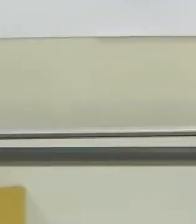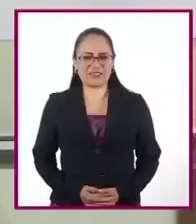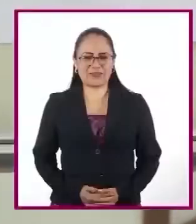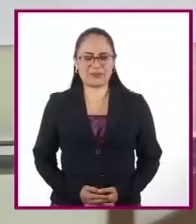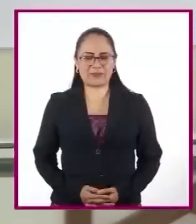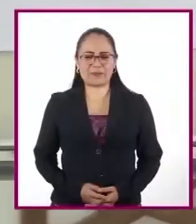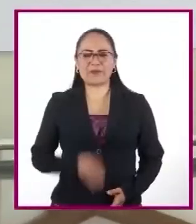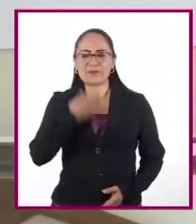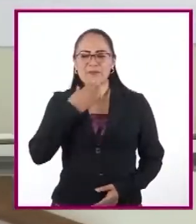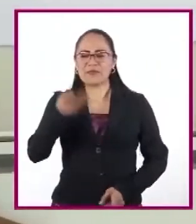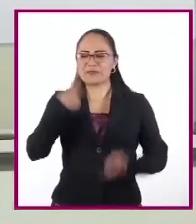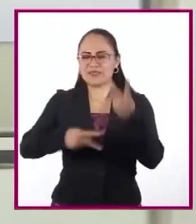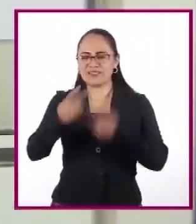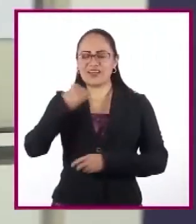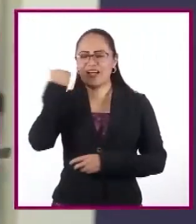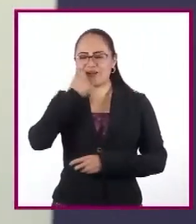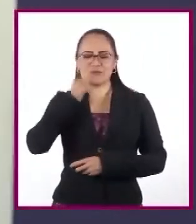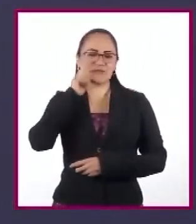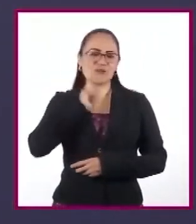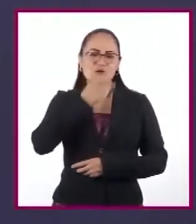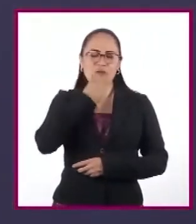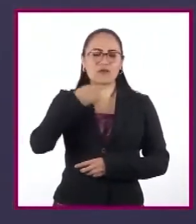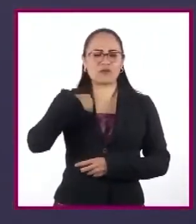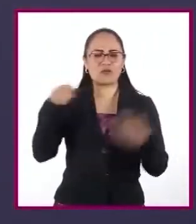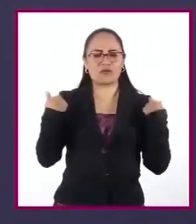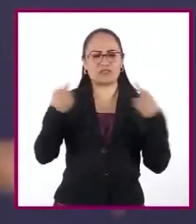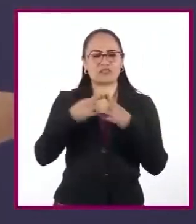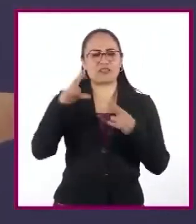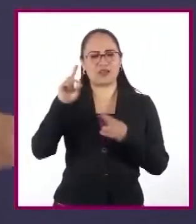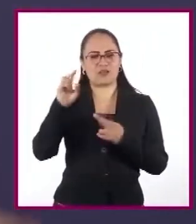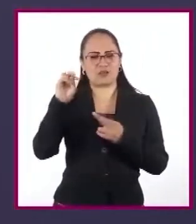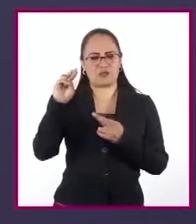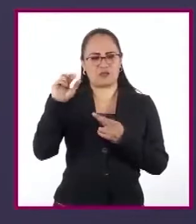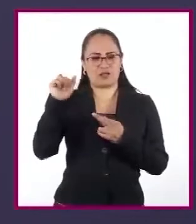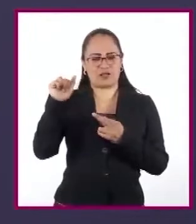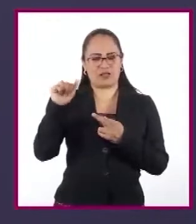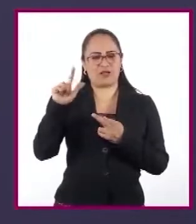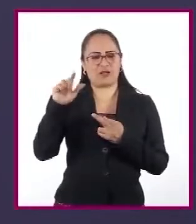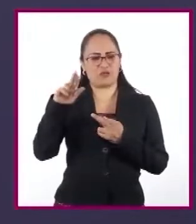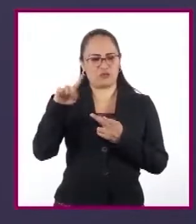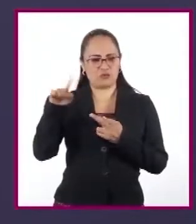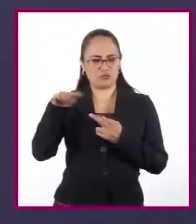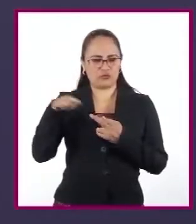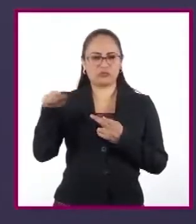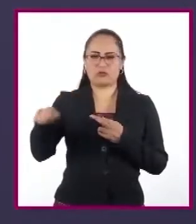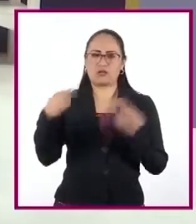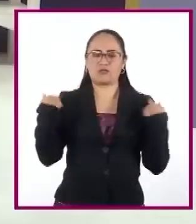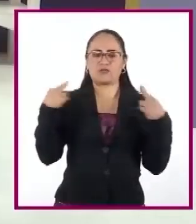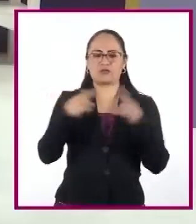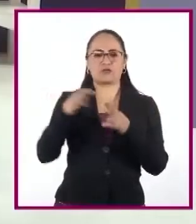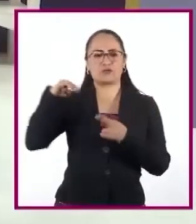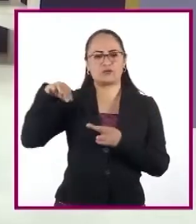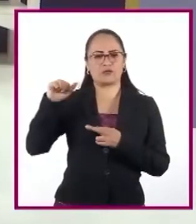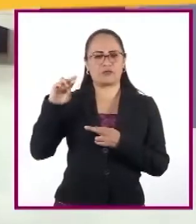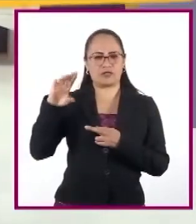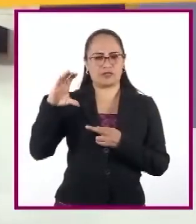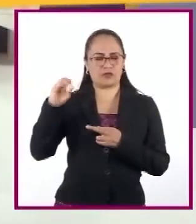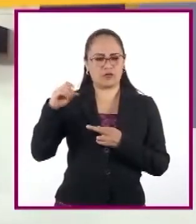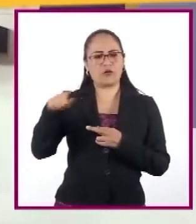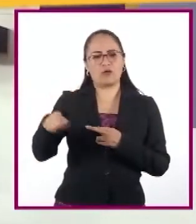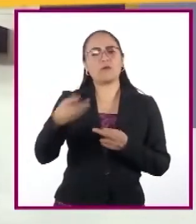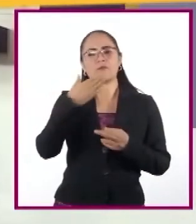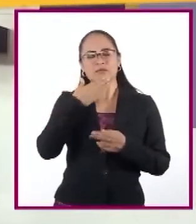Bienvenidas y bienvenidos. Soy la profesora Doraluz Martínez López y junto con el profesor Marco Antonio Hernández Leiva les damos el más cordial